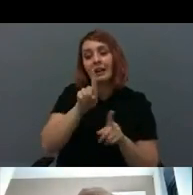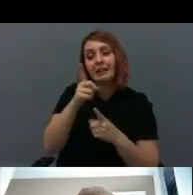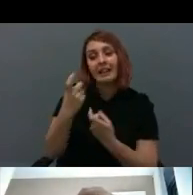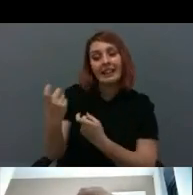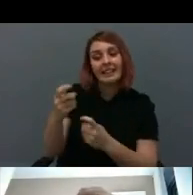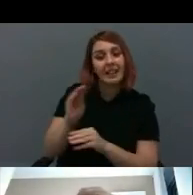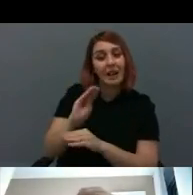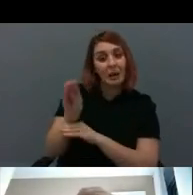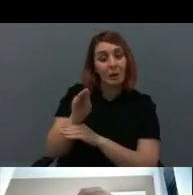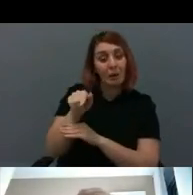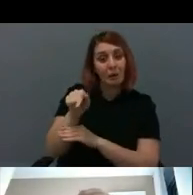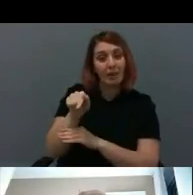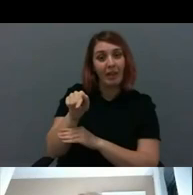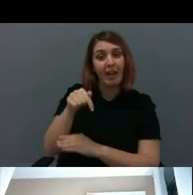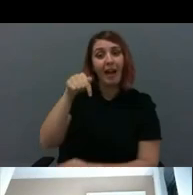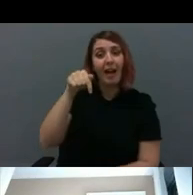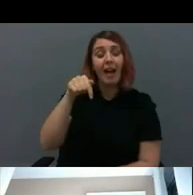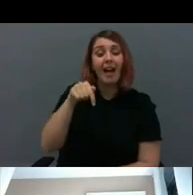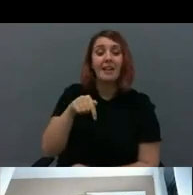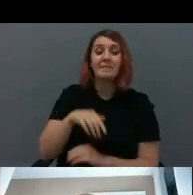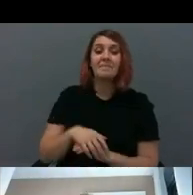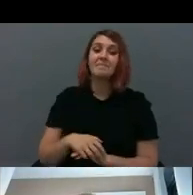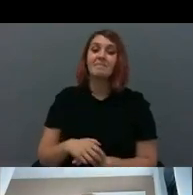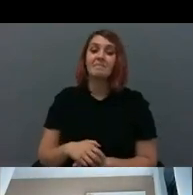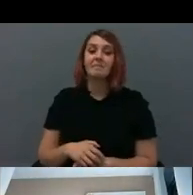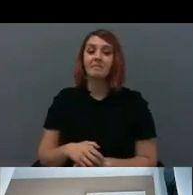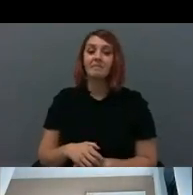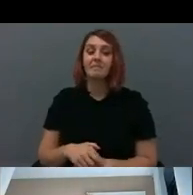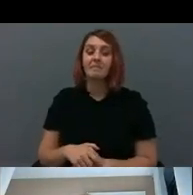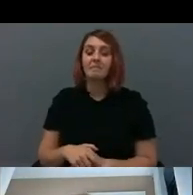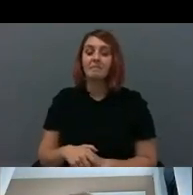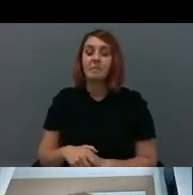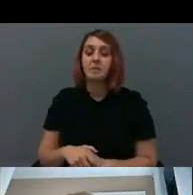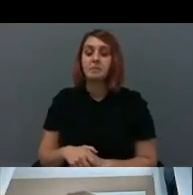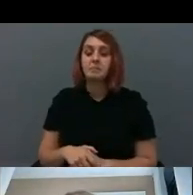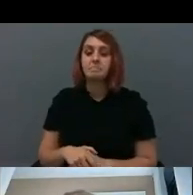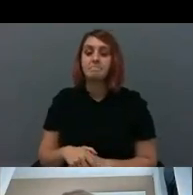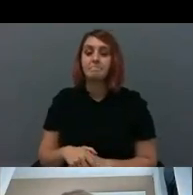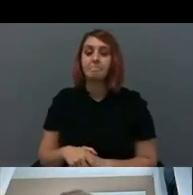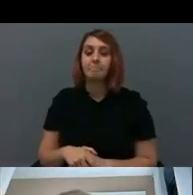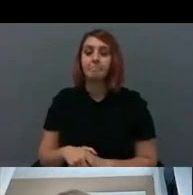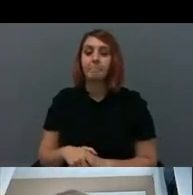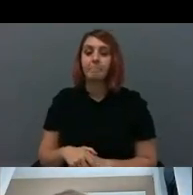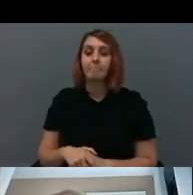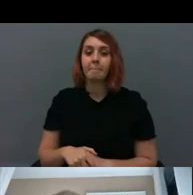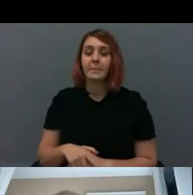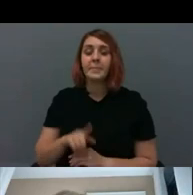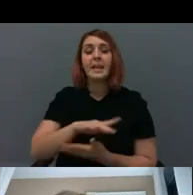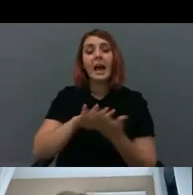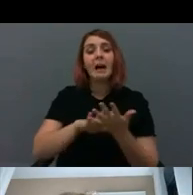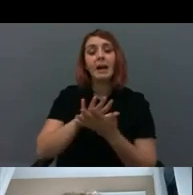cuidados. Aquí se ha hablado de padres de hijos